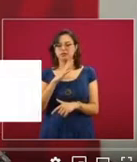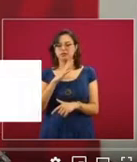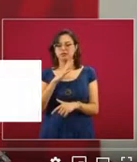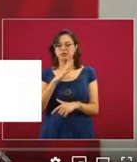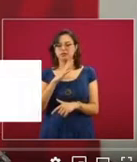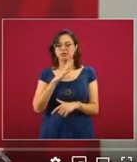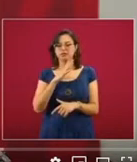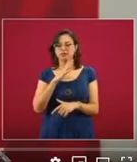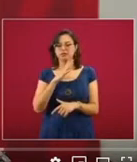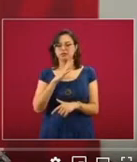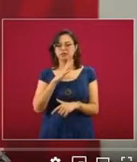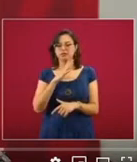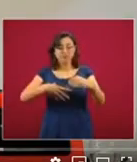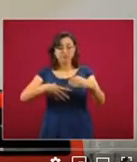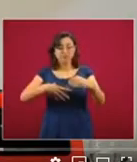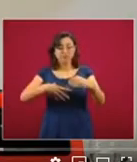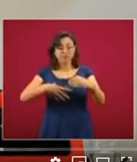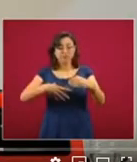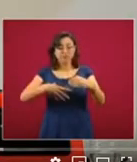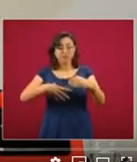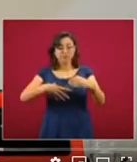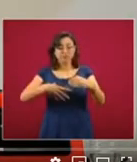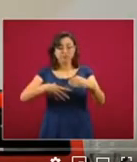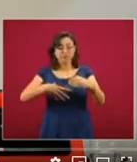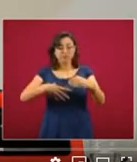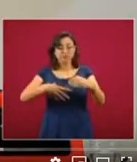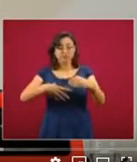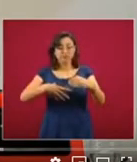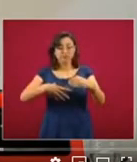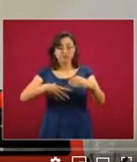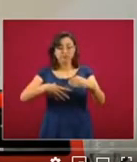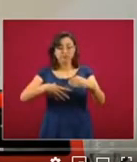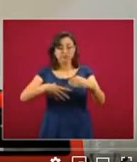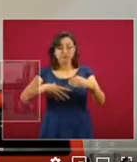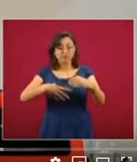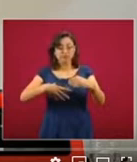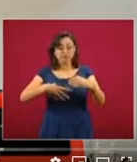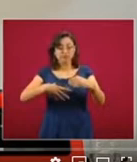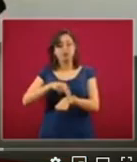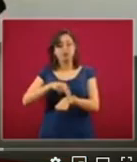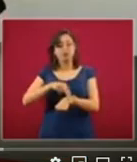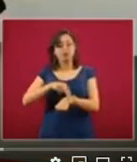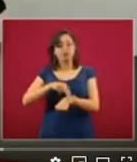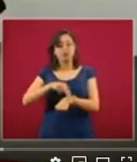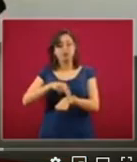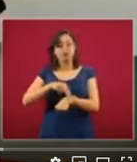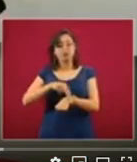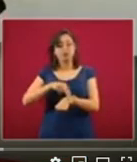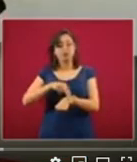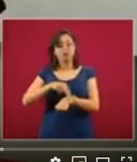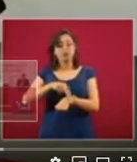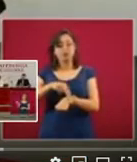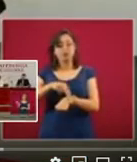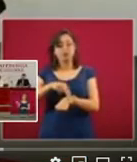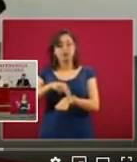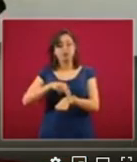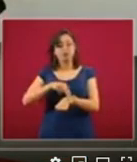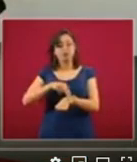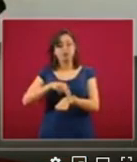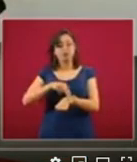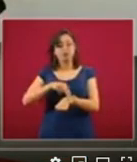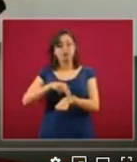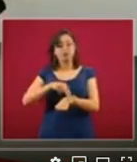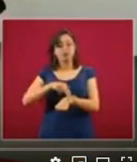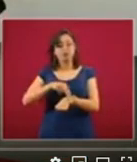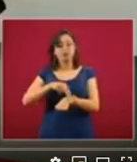Pero ahorita vamos a ver cuál fue el planteamiento que estaban presentando precisamente con este tipo de